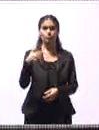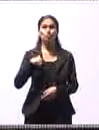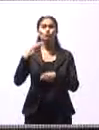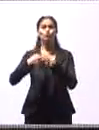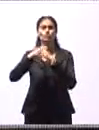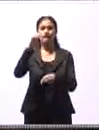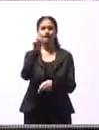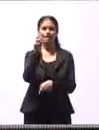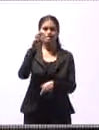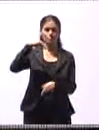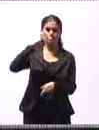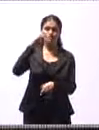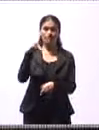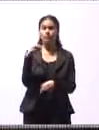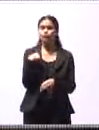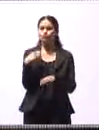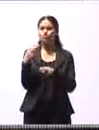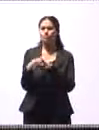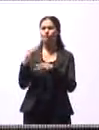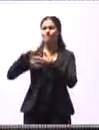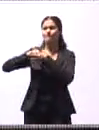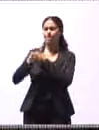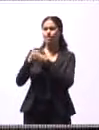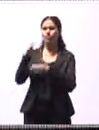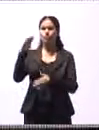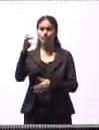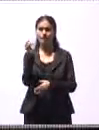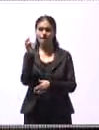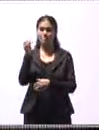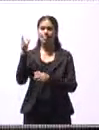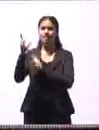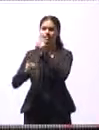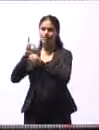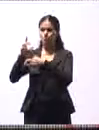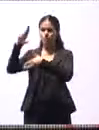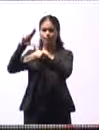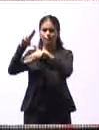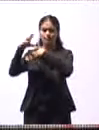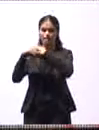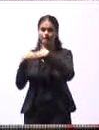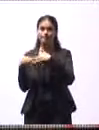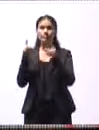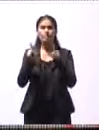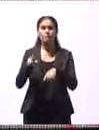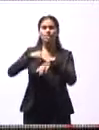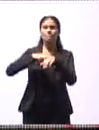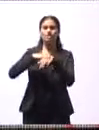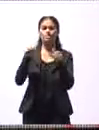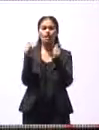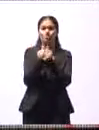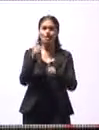Yo soy Carmen Ruiz y en nombre de CAF, Banco de Desarrollo de América Latina y también del Ministerio de